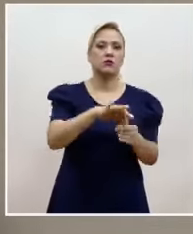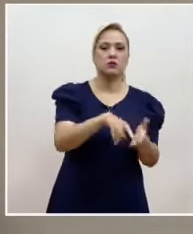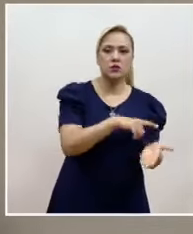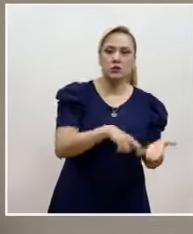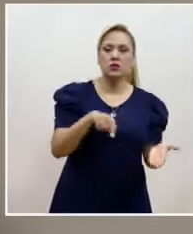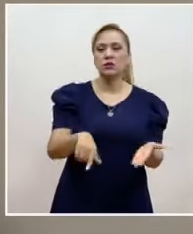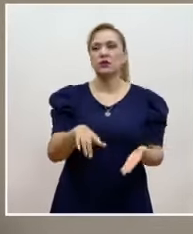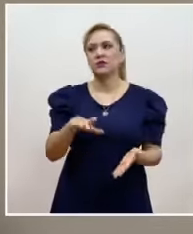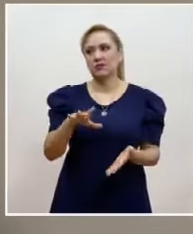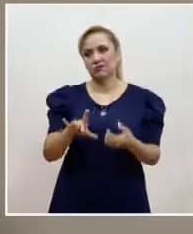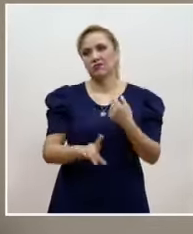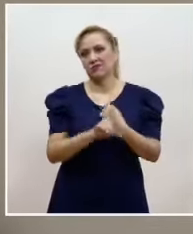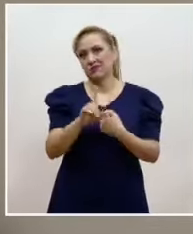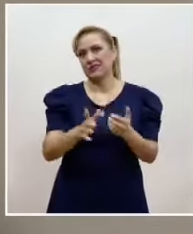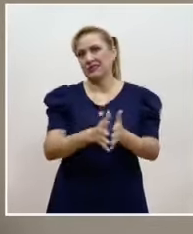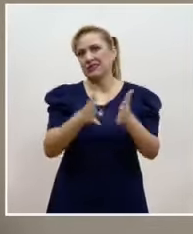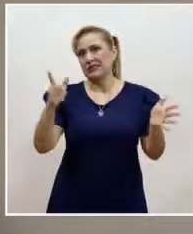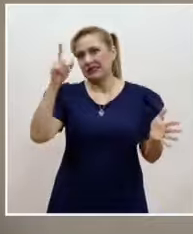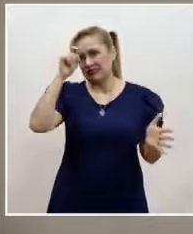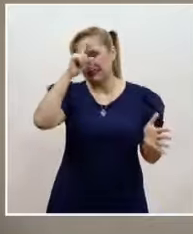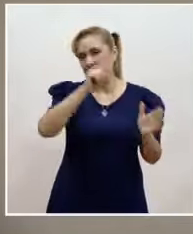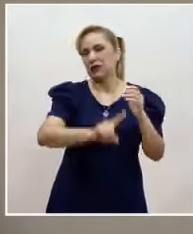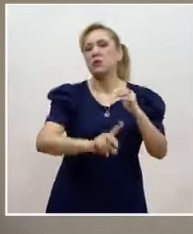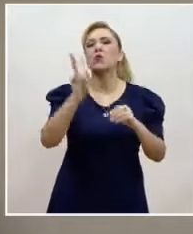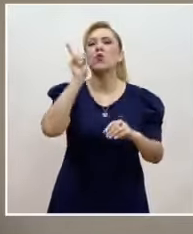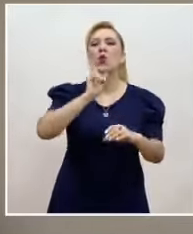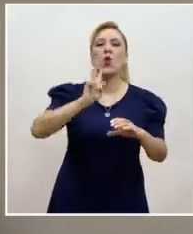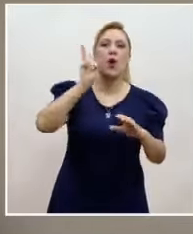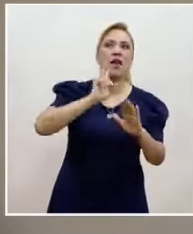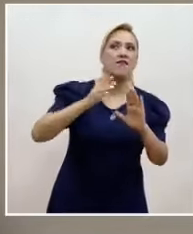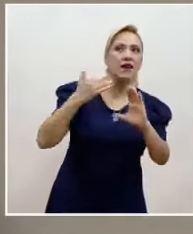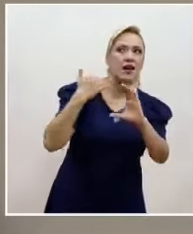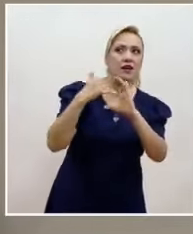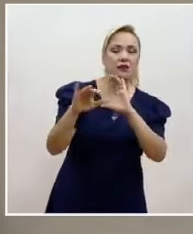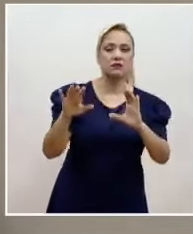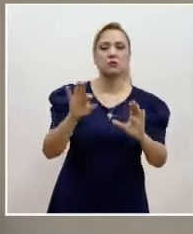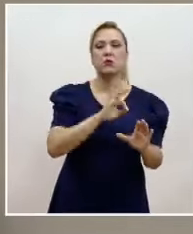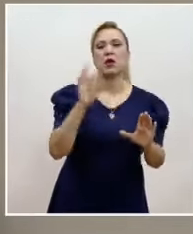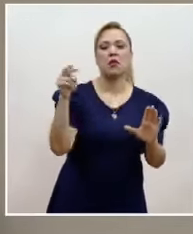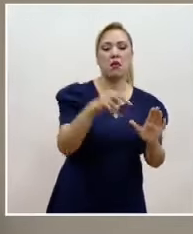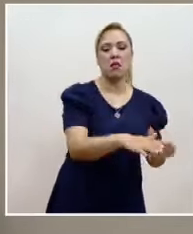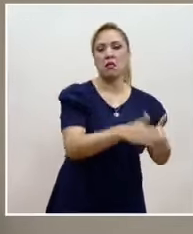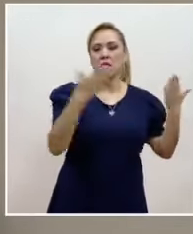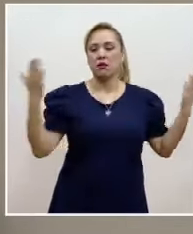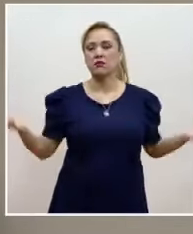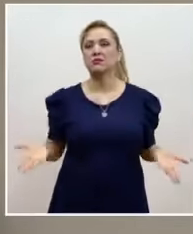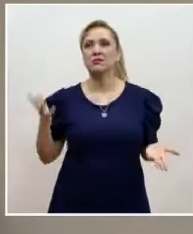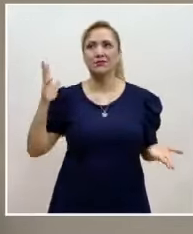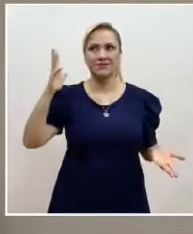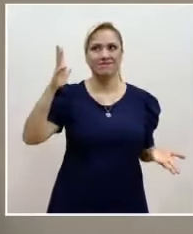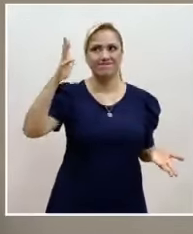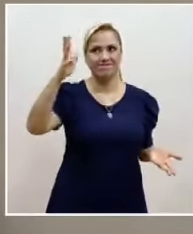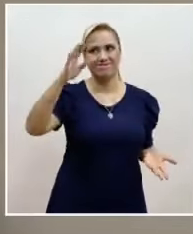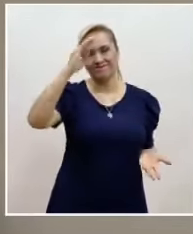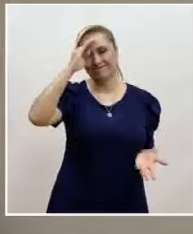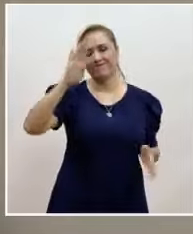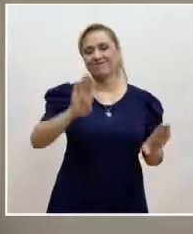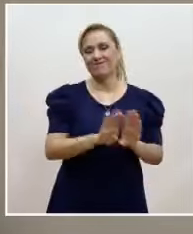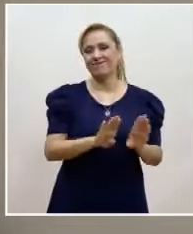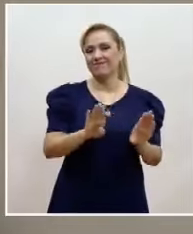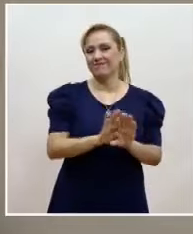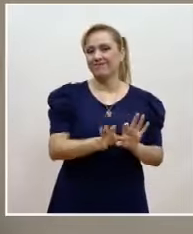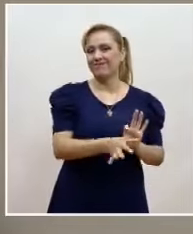gran dificultad de las pruebas, ¿no? Entonces eso es uno de las cuestiones a futuro que tenemos. Y creo que se ha